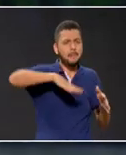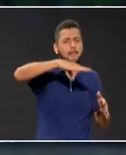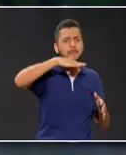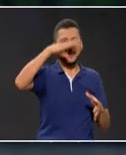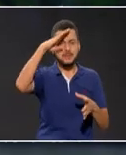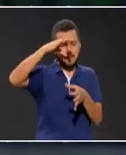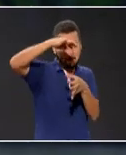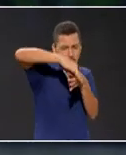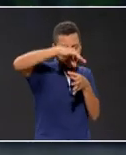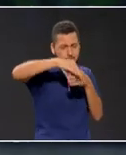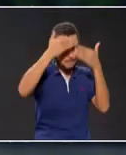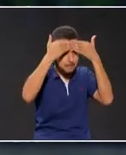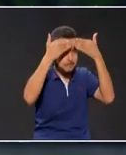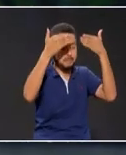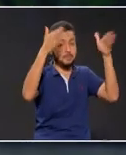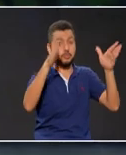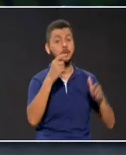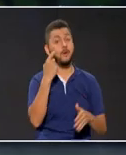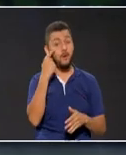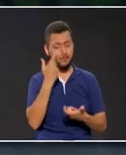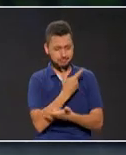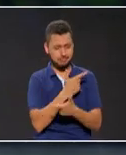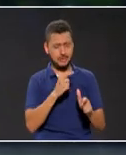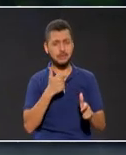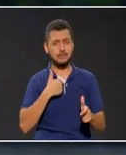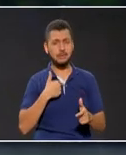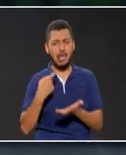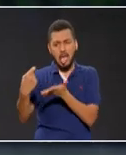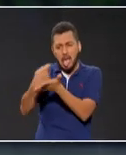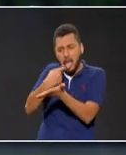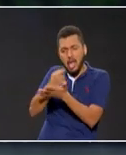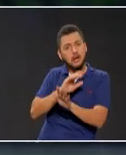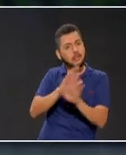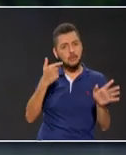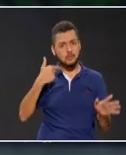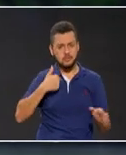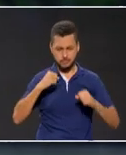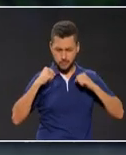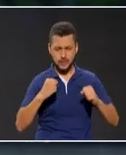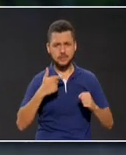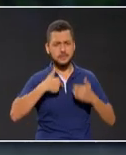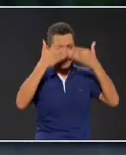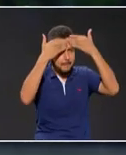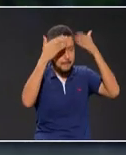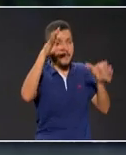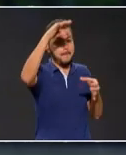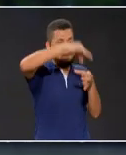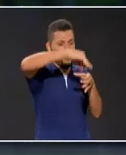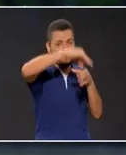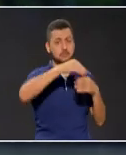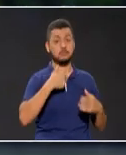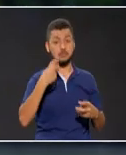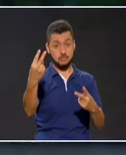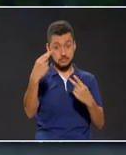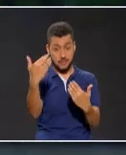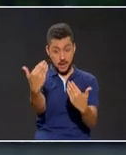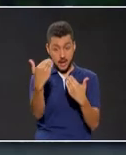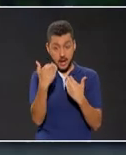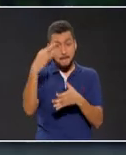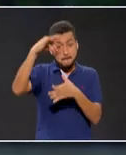dejado meter en esas peleas de dividirnos. Esta ciudad hay que cuidarla y protegerla, no se puede improvisar. Revisen nuestra propuesta, nuestro